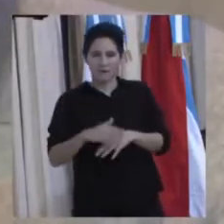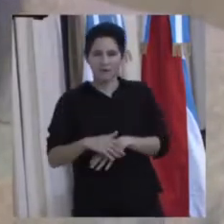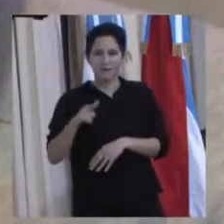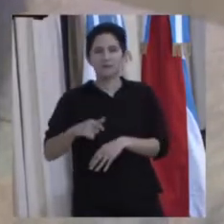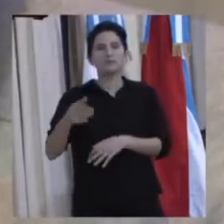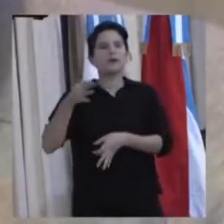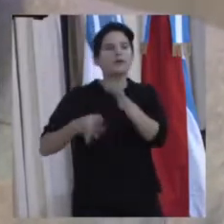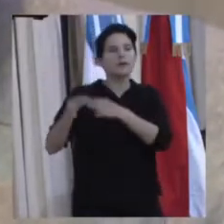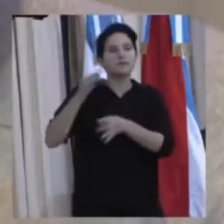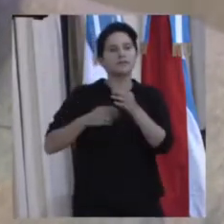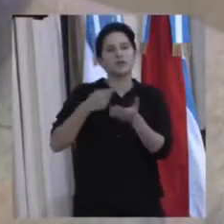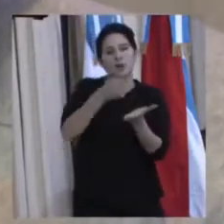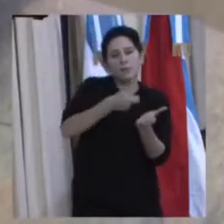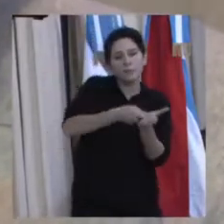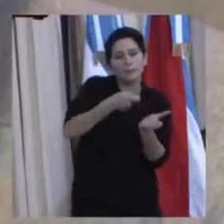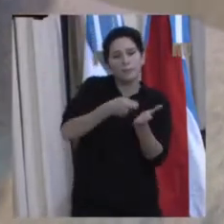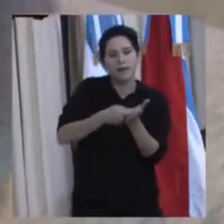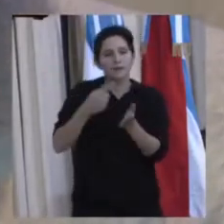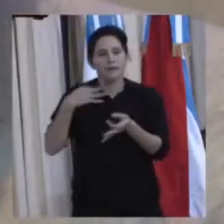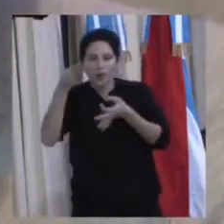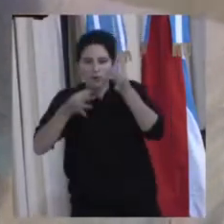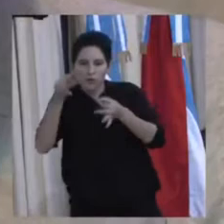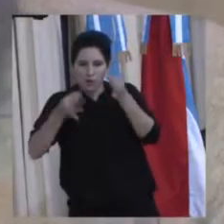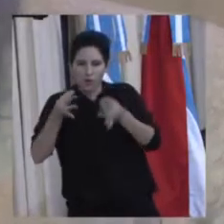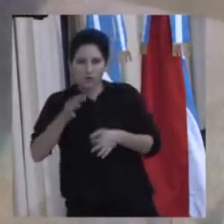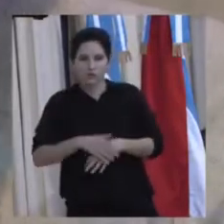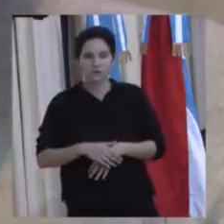los financieros y de los biólogos, se hunde.